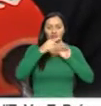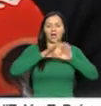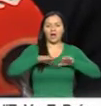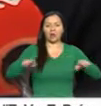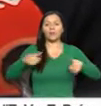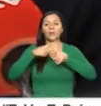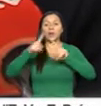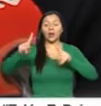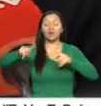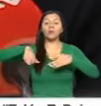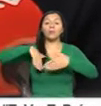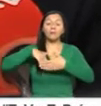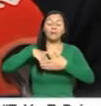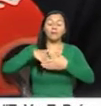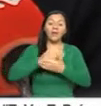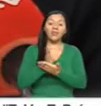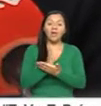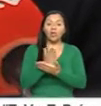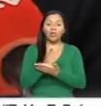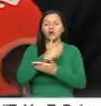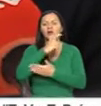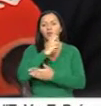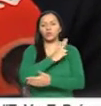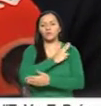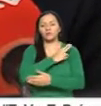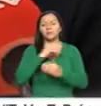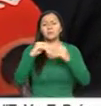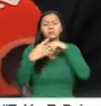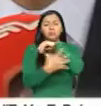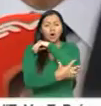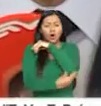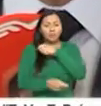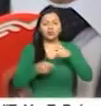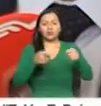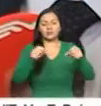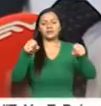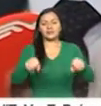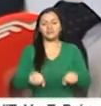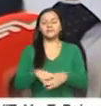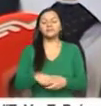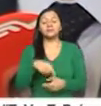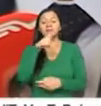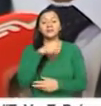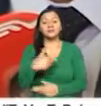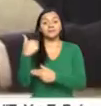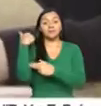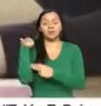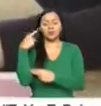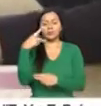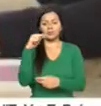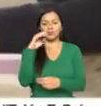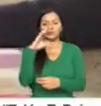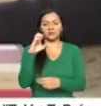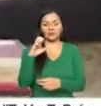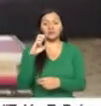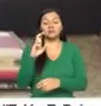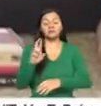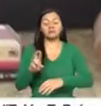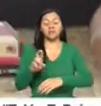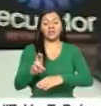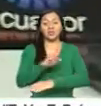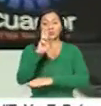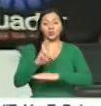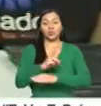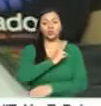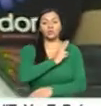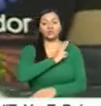principalmente a las personas de escasos recursos económicos directamente. Por su parte, Fernando Ponce, rector de la Universidad Católica,